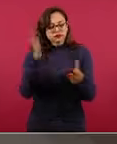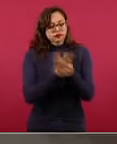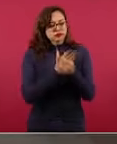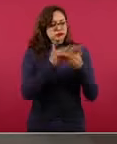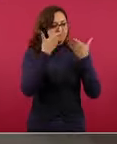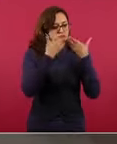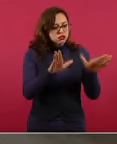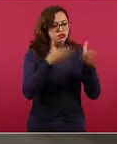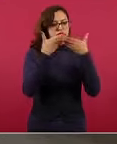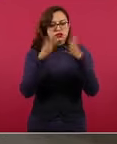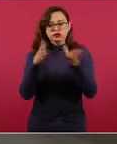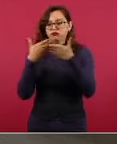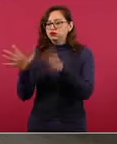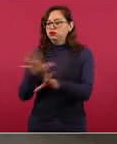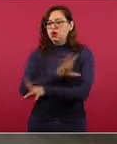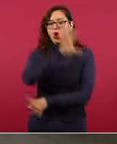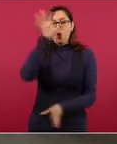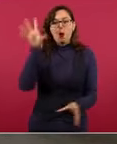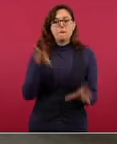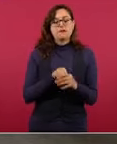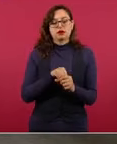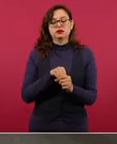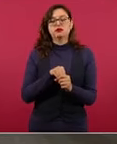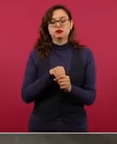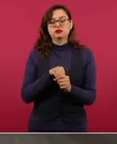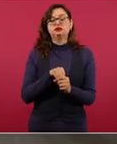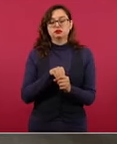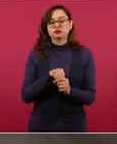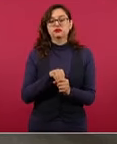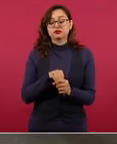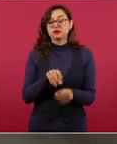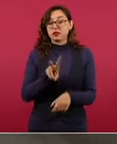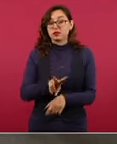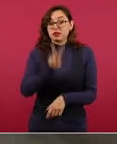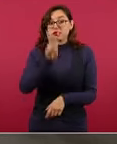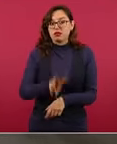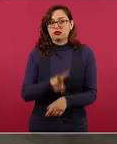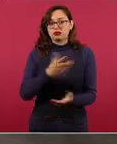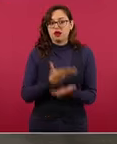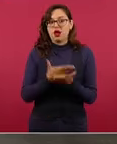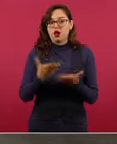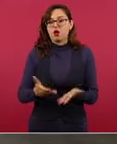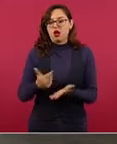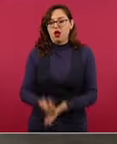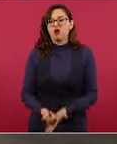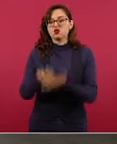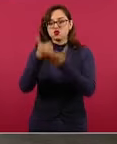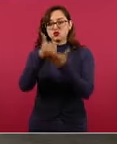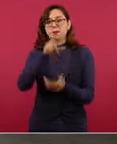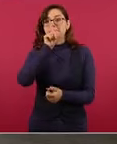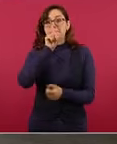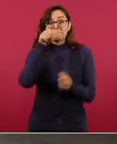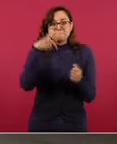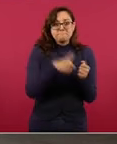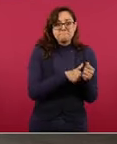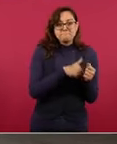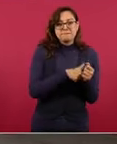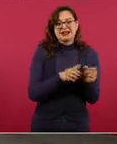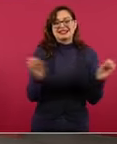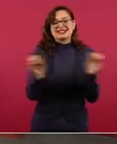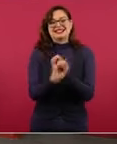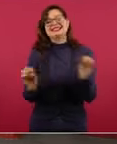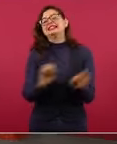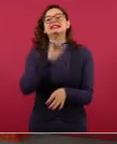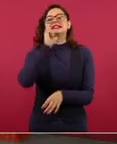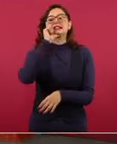ellos están ayudando no se oculta absolutamente en nada